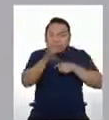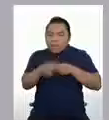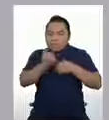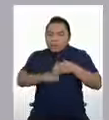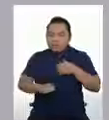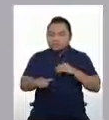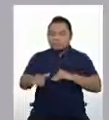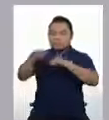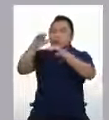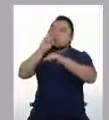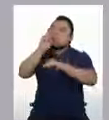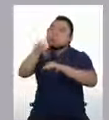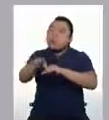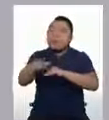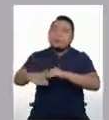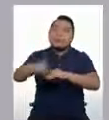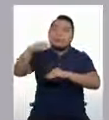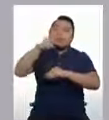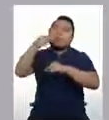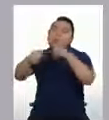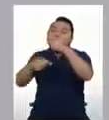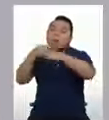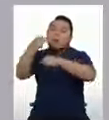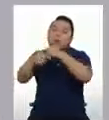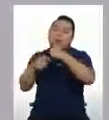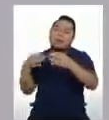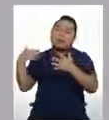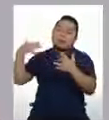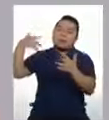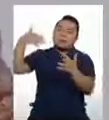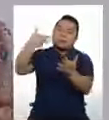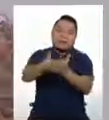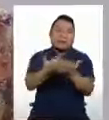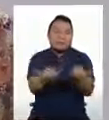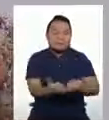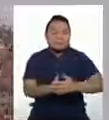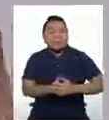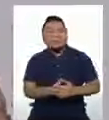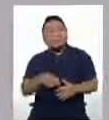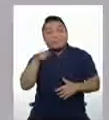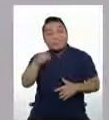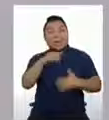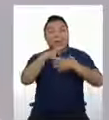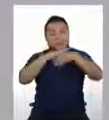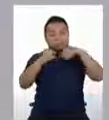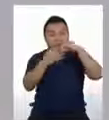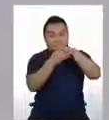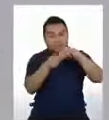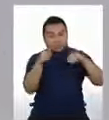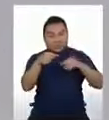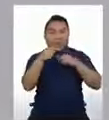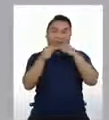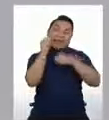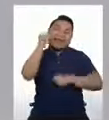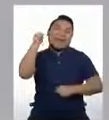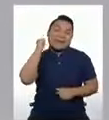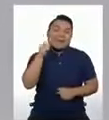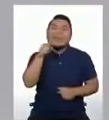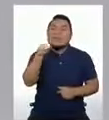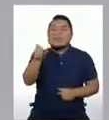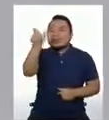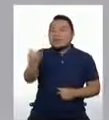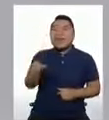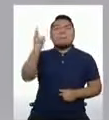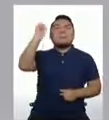a hijos, de abuelos a nietos y así hasta llegar hasta nosotros. De entre todas estas historias, ayer escuchamos un mito que nos narró